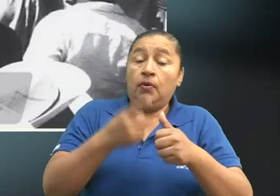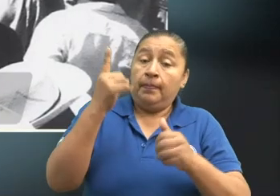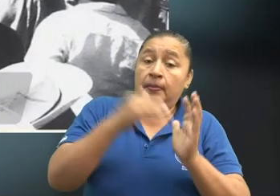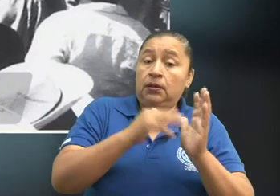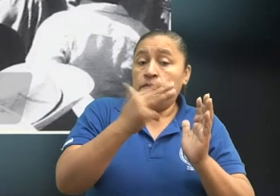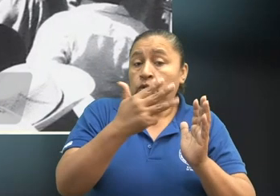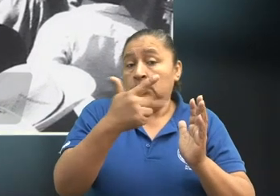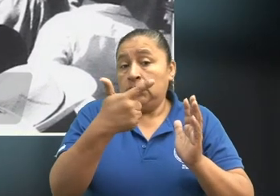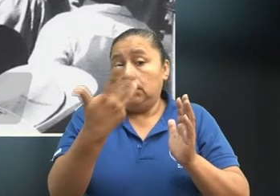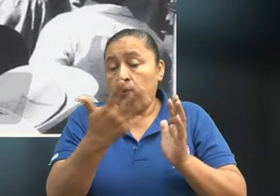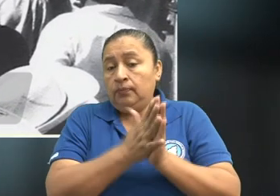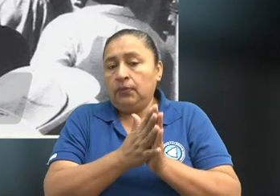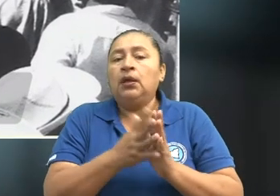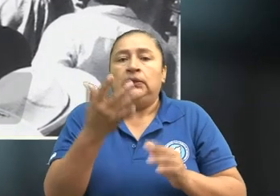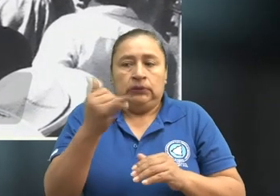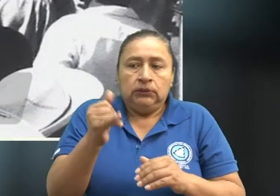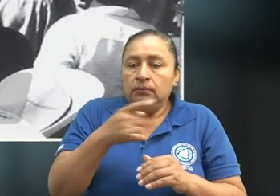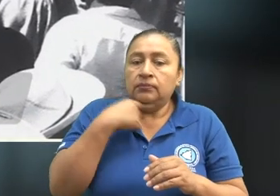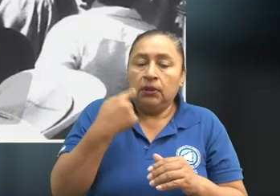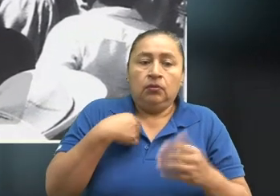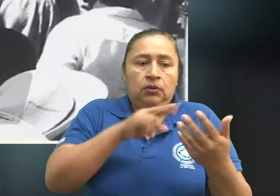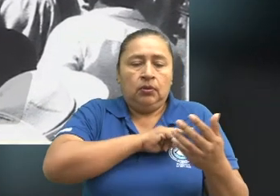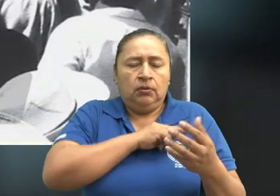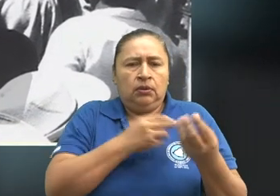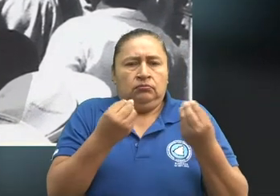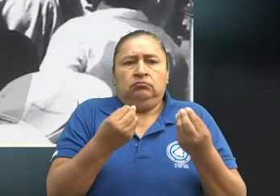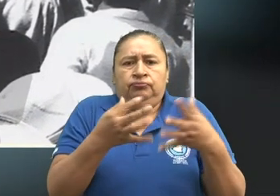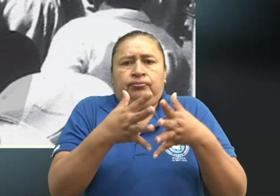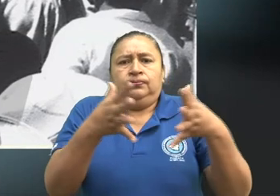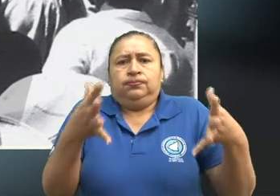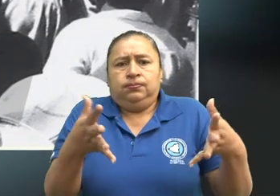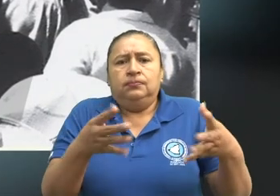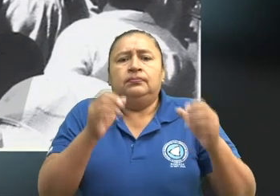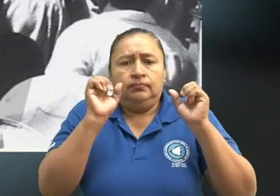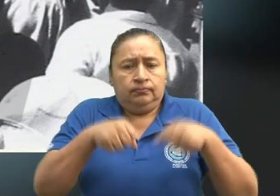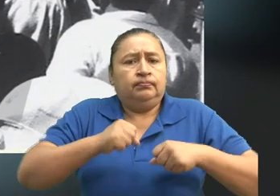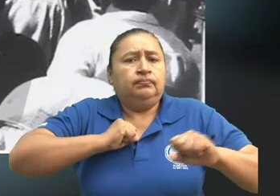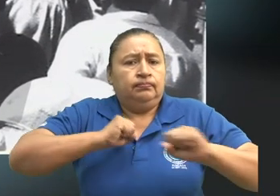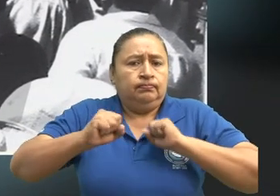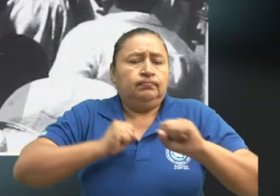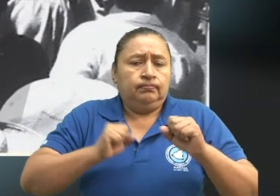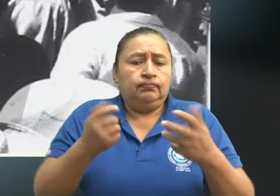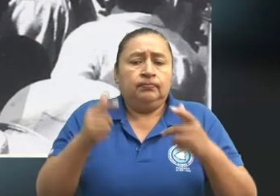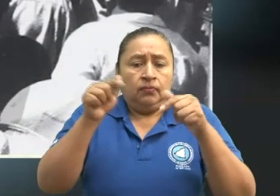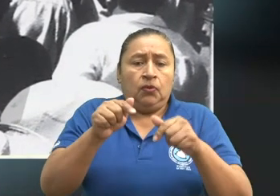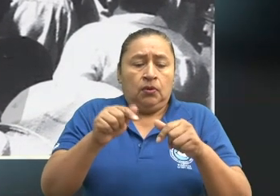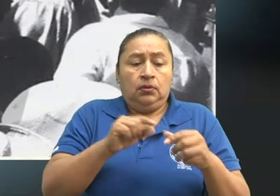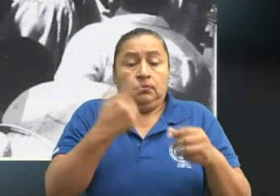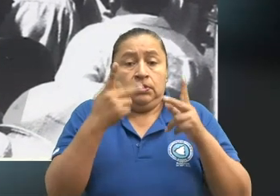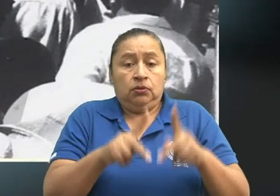precisamente todos los sectores, al ver que hay una gran manifestación, que hay una posibilidad de que con este